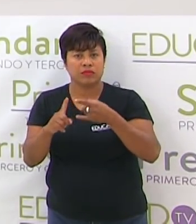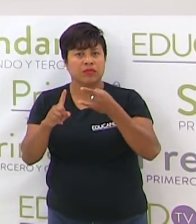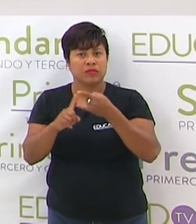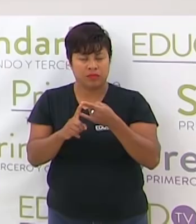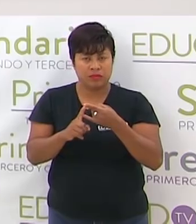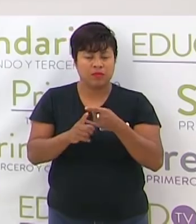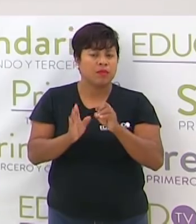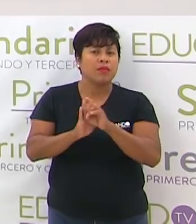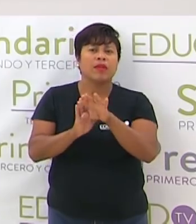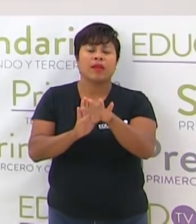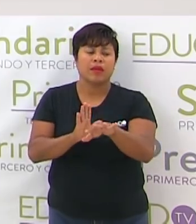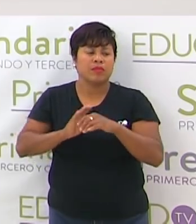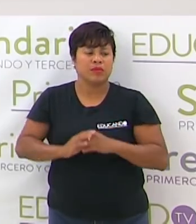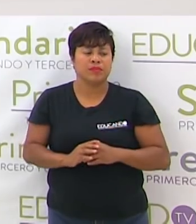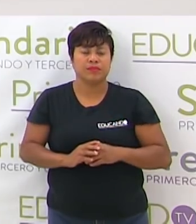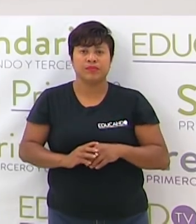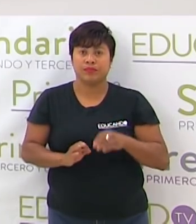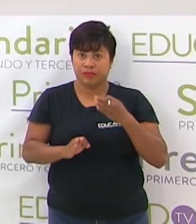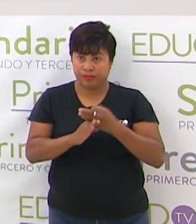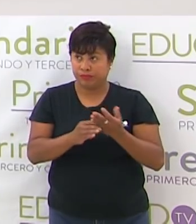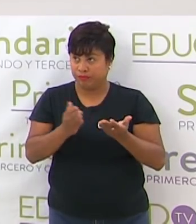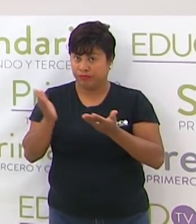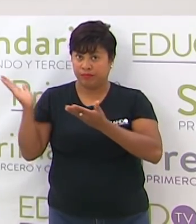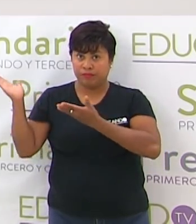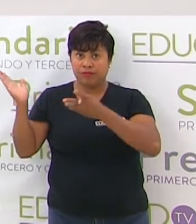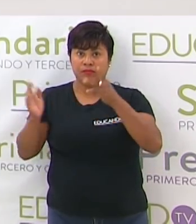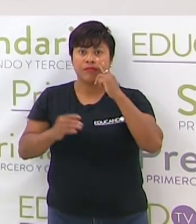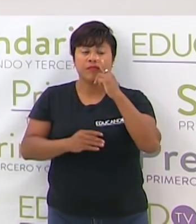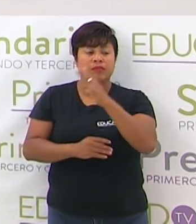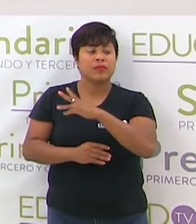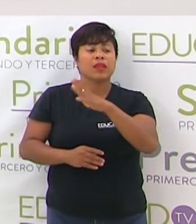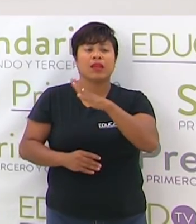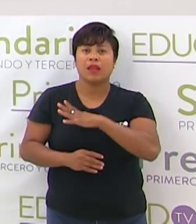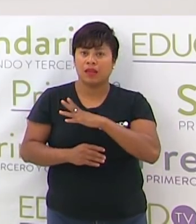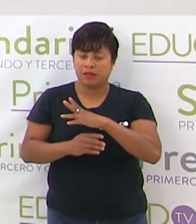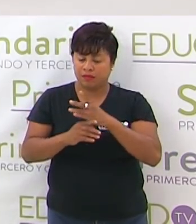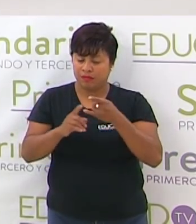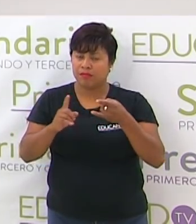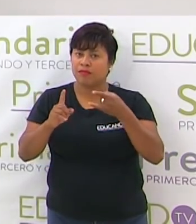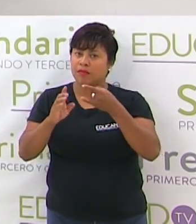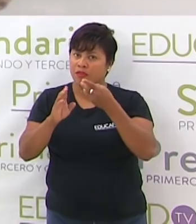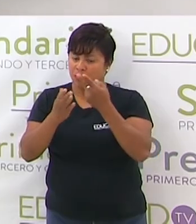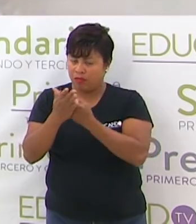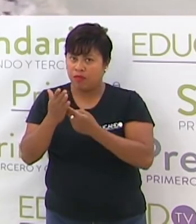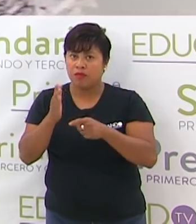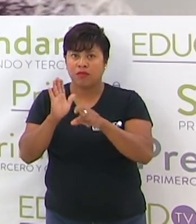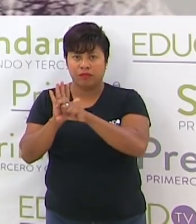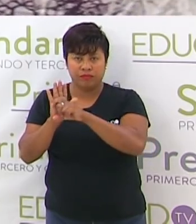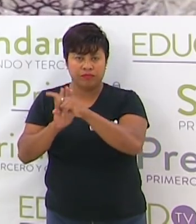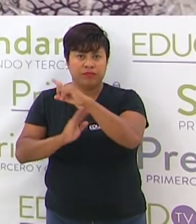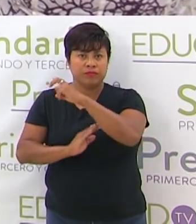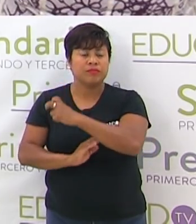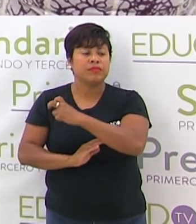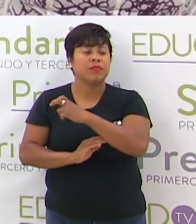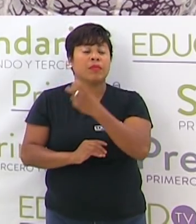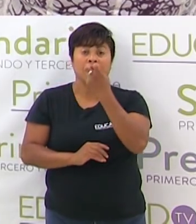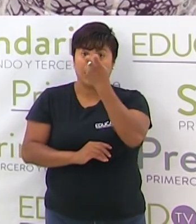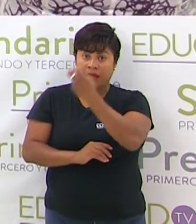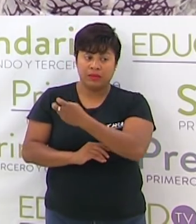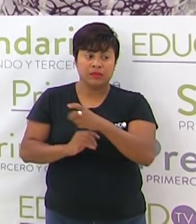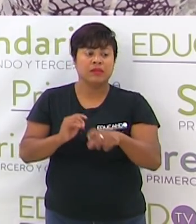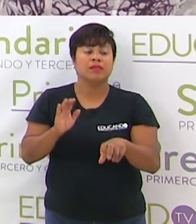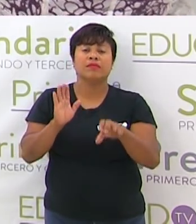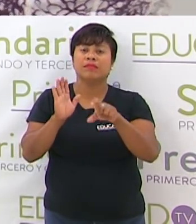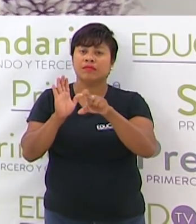Por ejemplo, aquí, si tú ves, hay una figura, ¿verdad? Esta